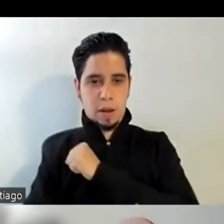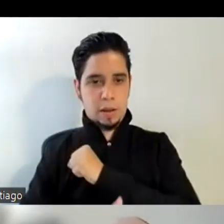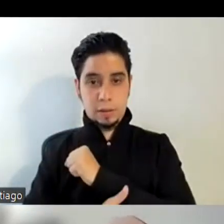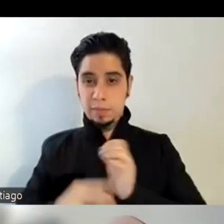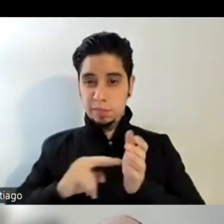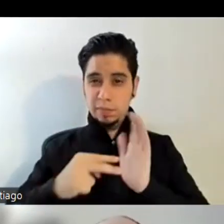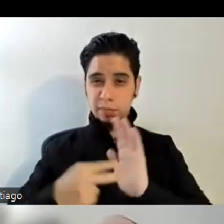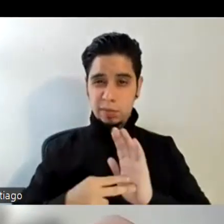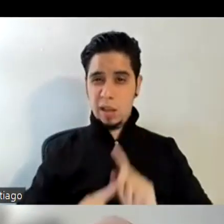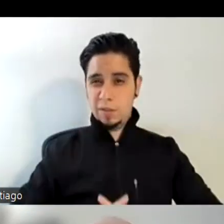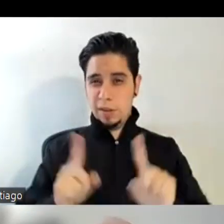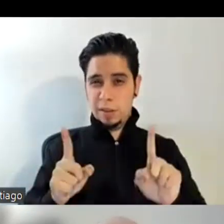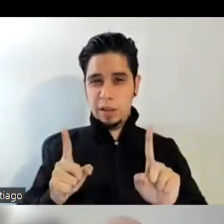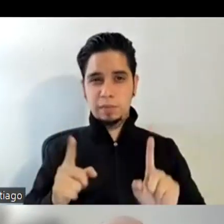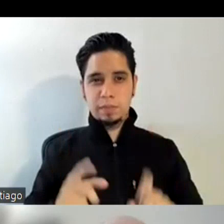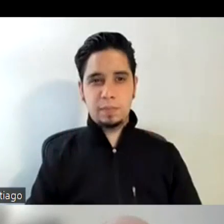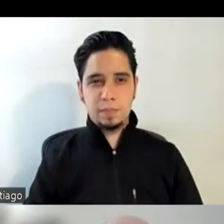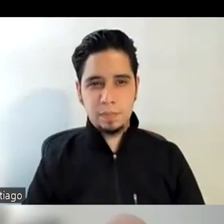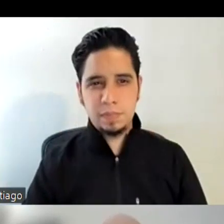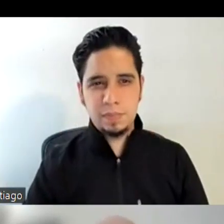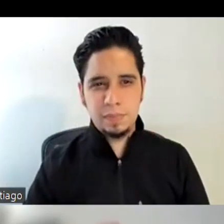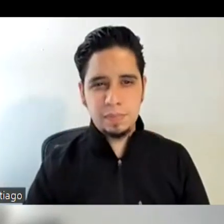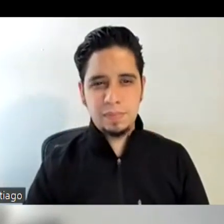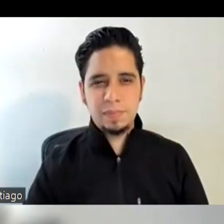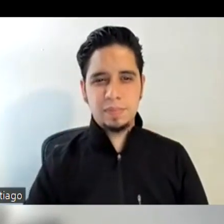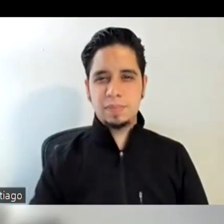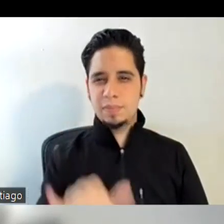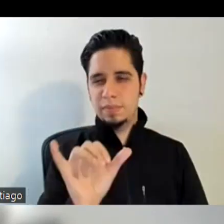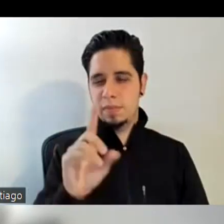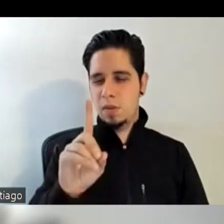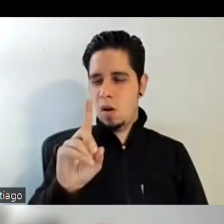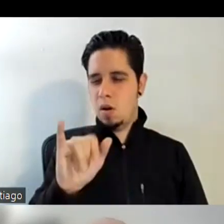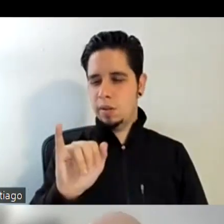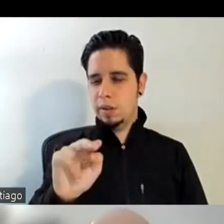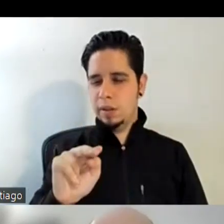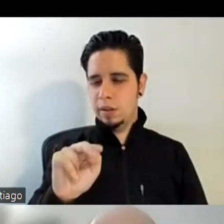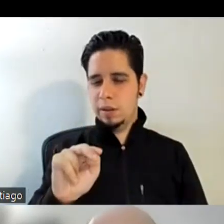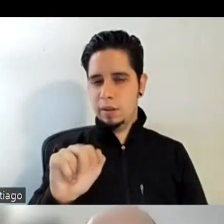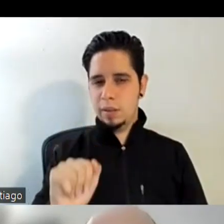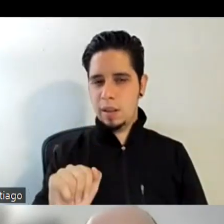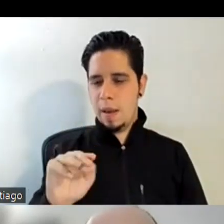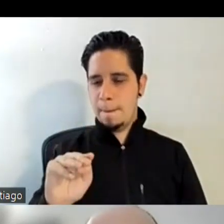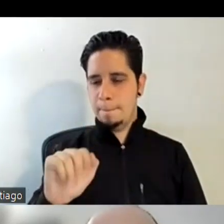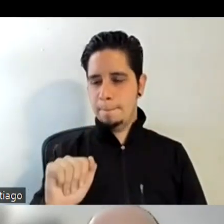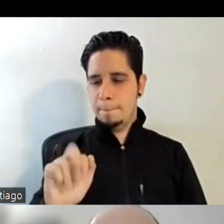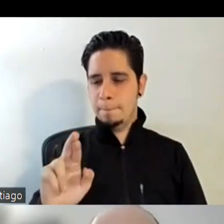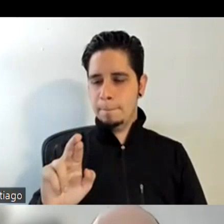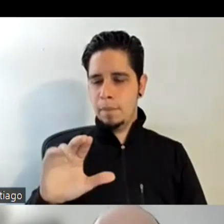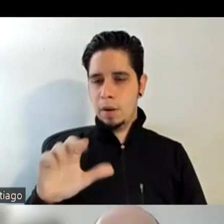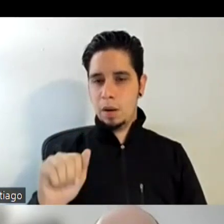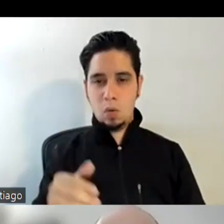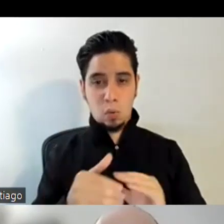cosa era más suave. Como Dinamarca. Claro, claro. Oye, cuéntanos del elenco y cómo